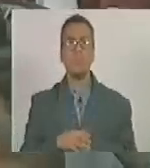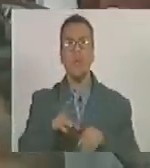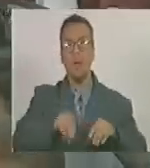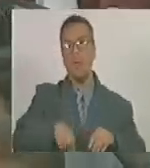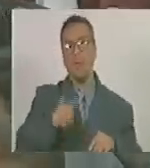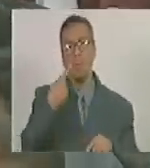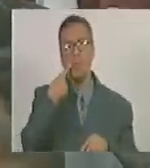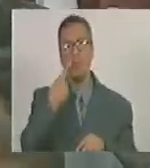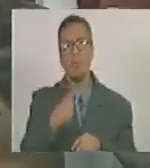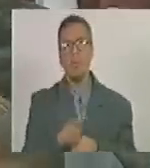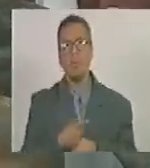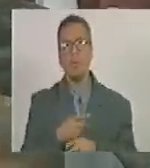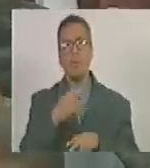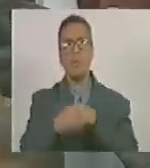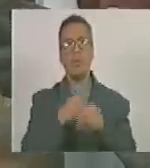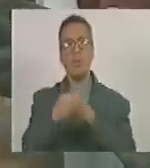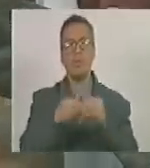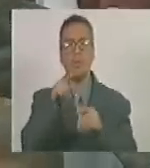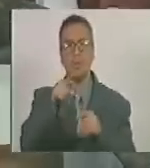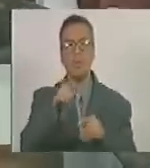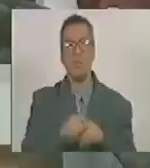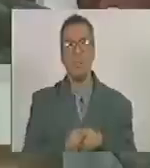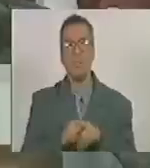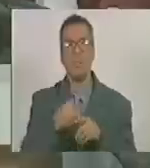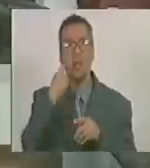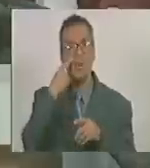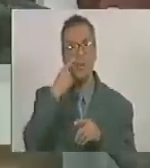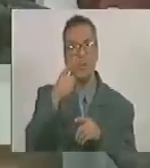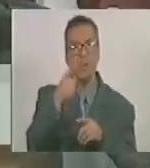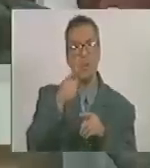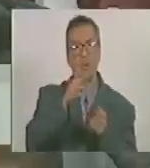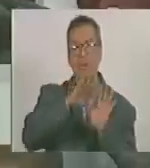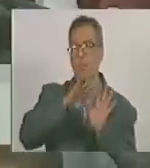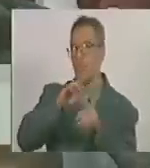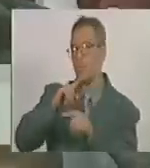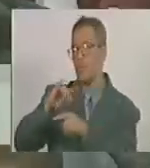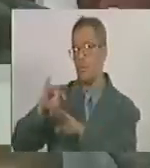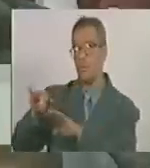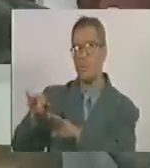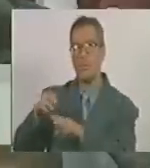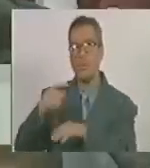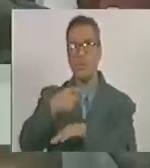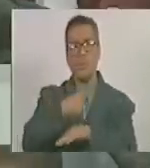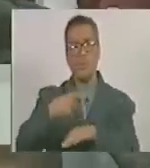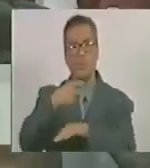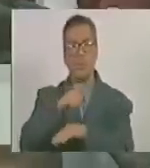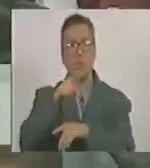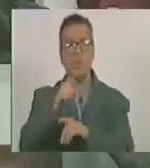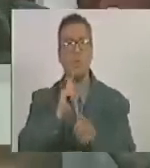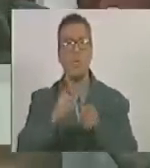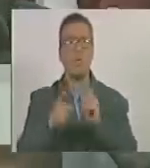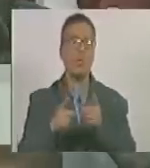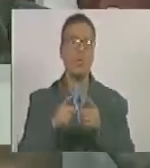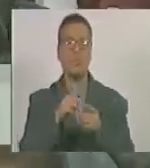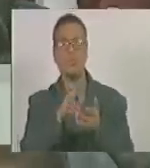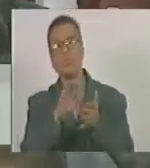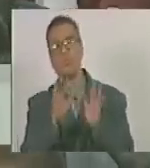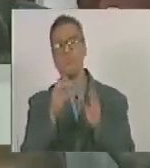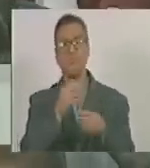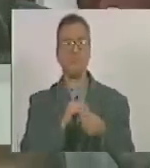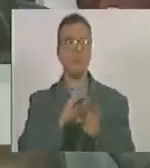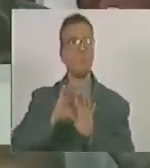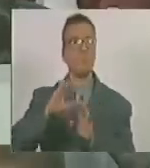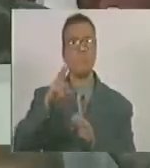Podemos hacer de esto, mirar a otro lado y buscar alguna excusa.